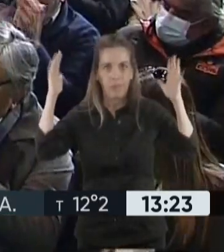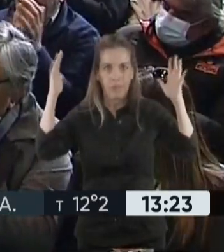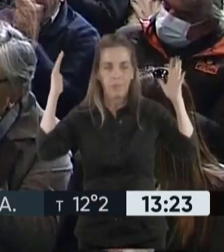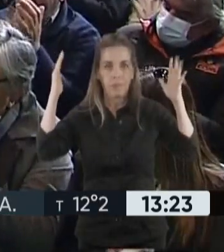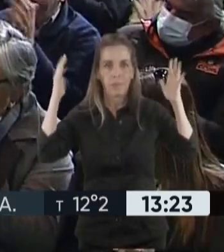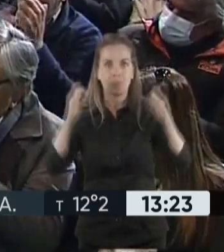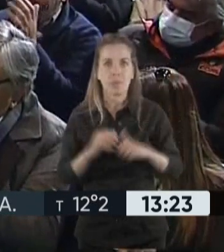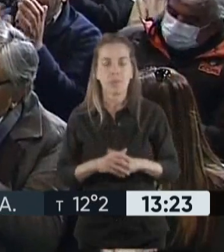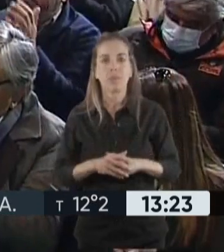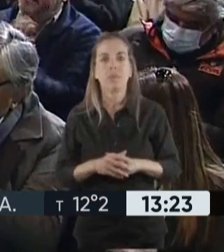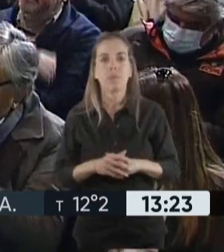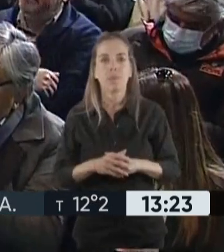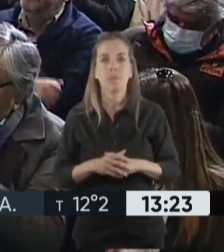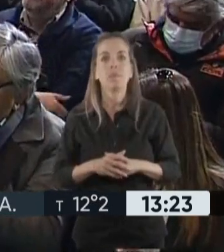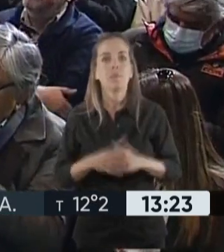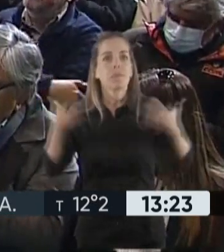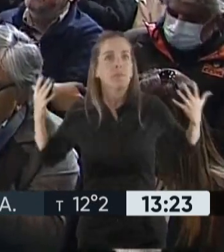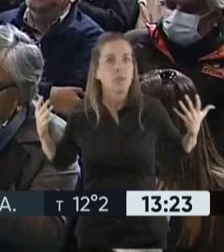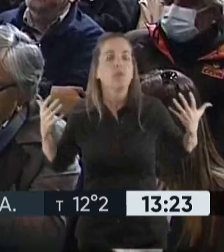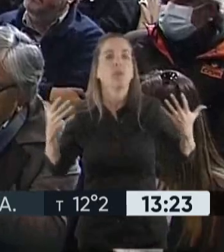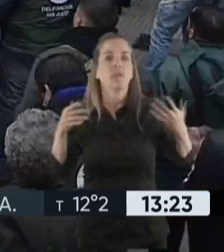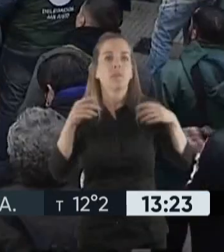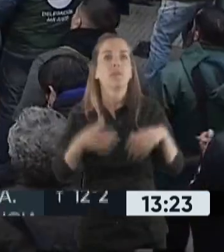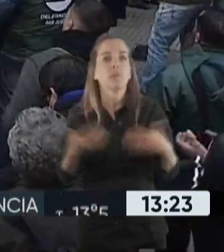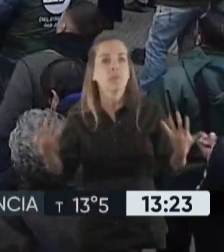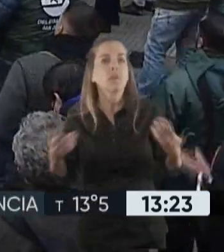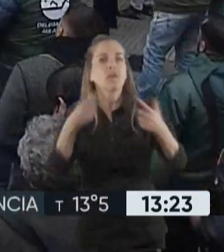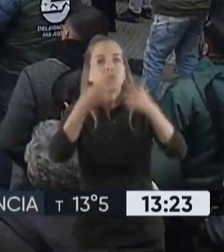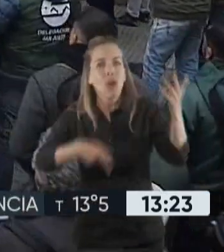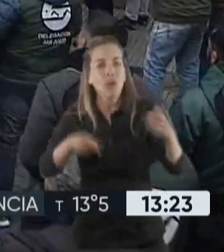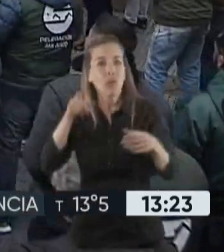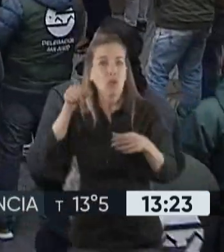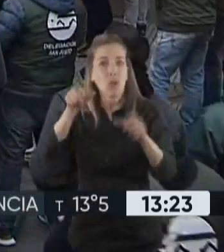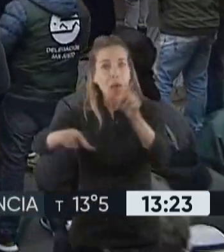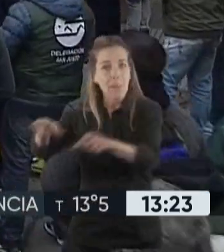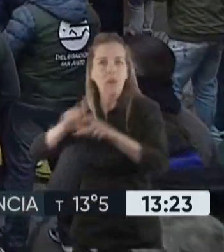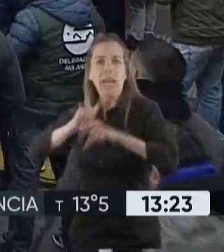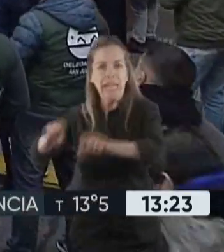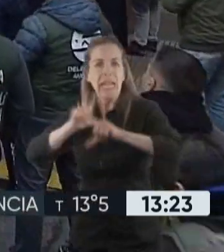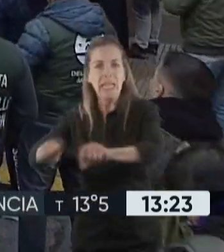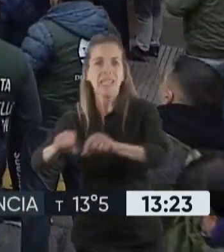Claro, esto no lo difunden, esto no lo cuentan,